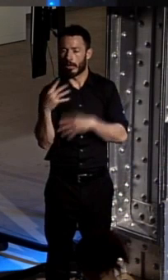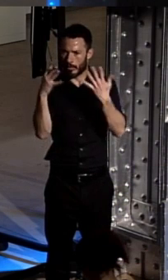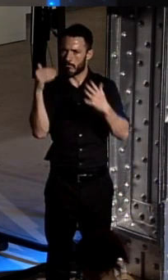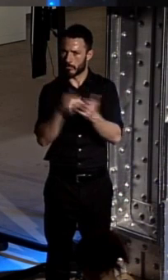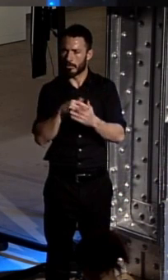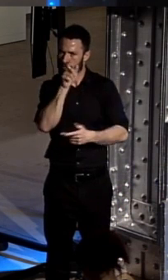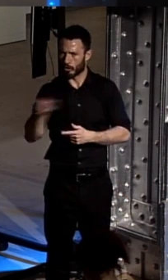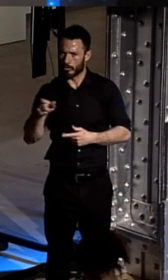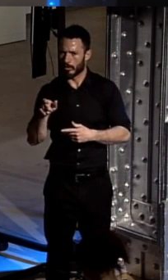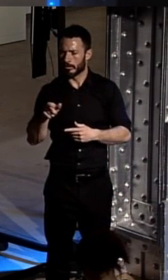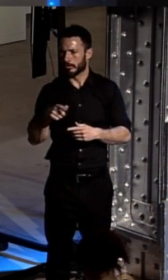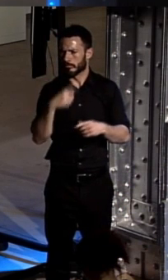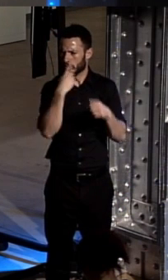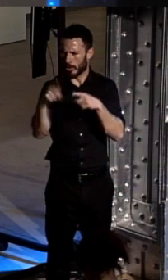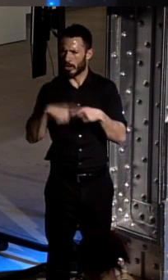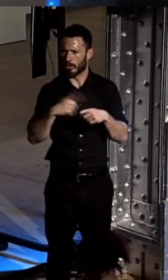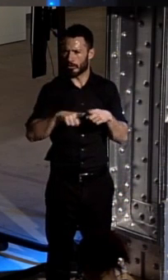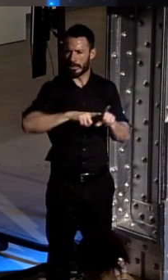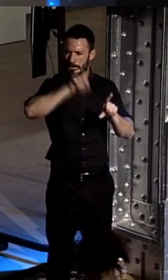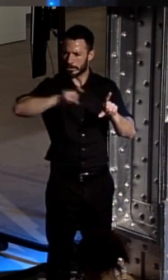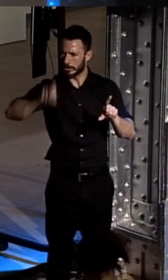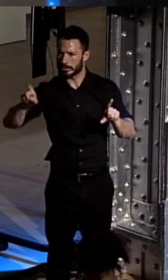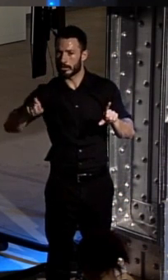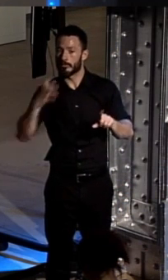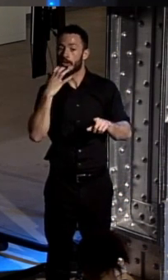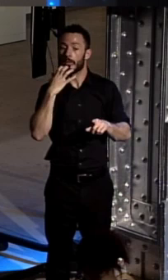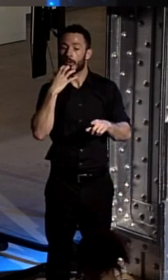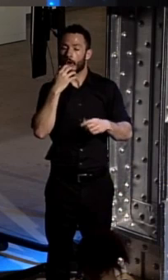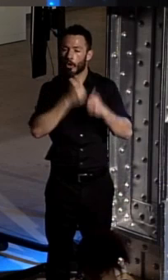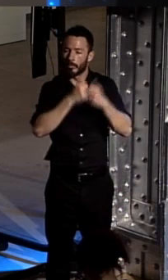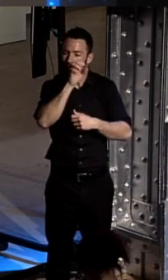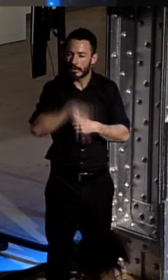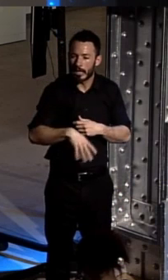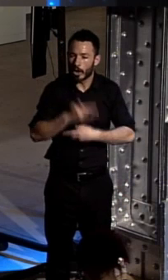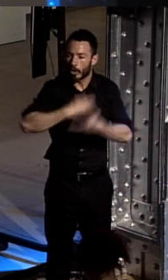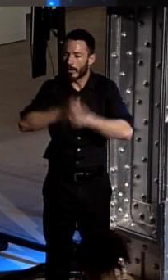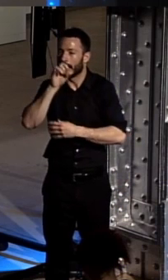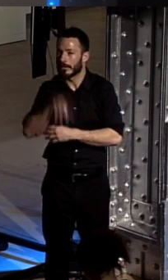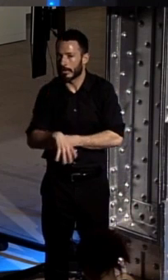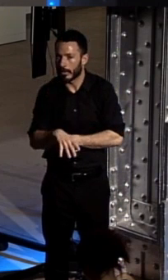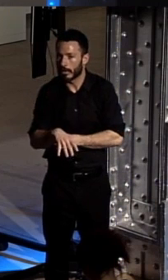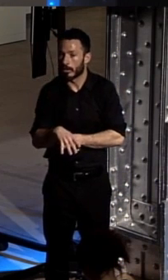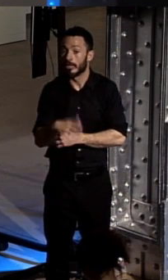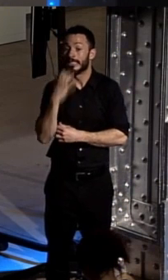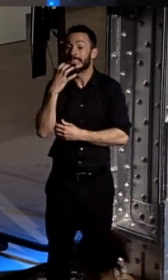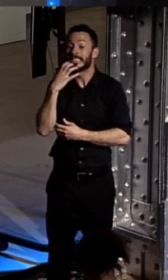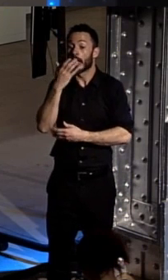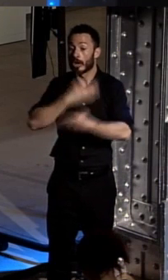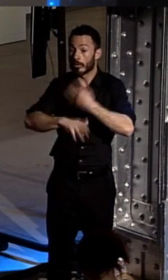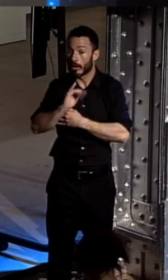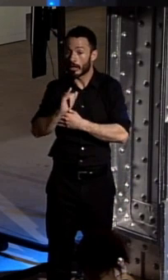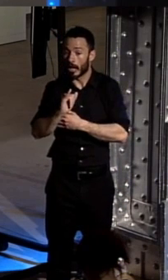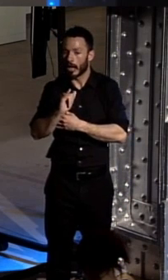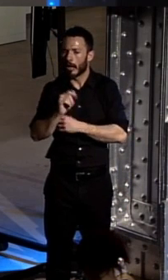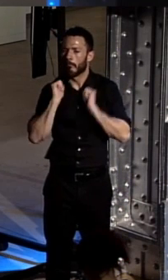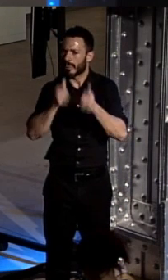entonces medimos un montón de cosas. Por ejemplo, quién competía y quién colaboraba, si colaboraban, quién empezaba. O sea, si yo negociaba con vos, te